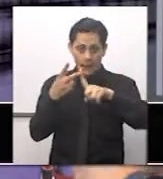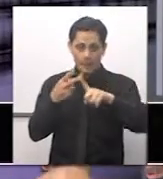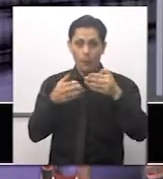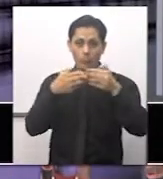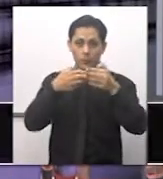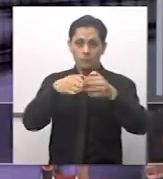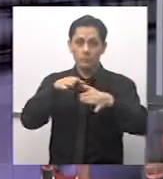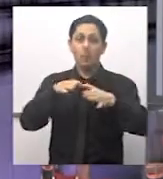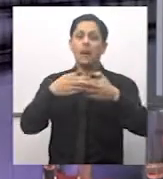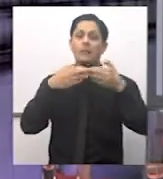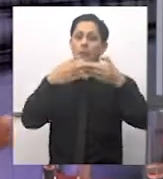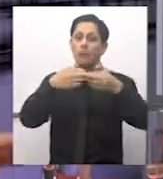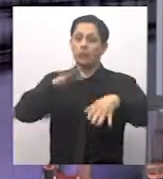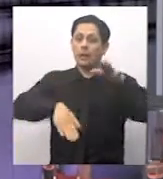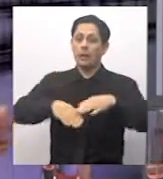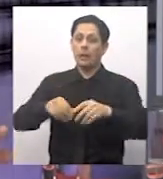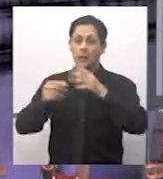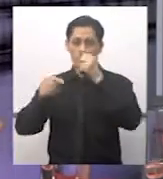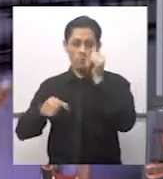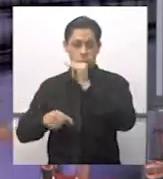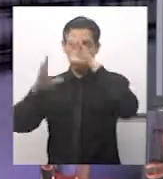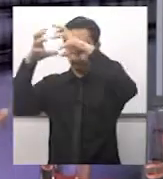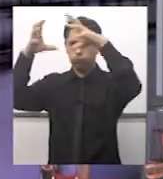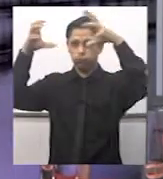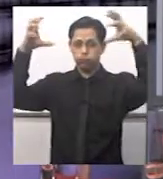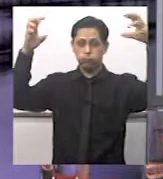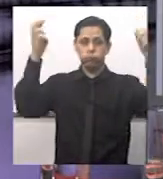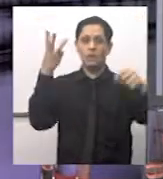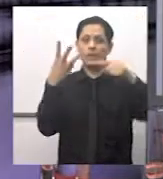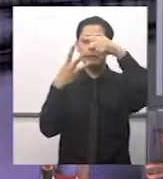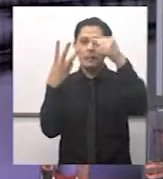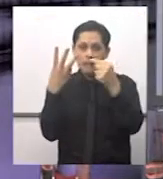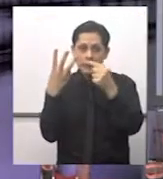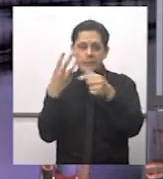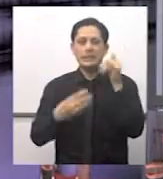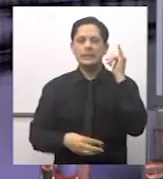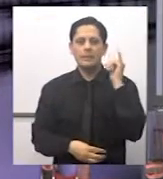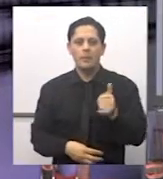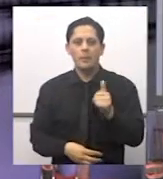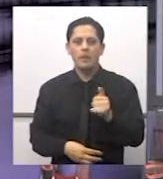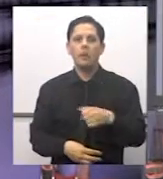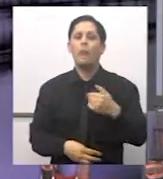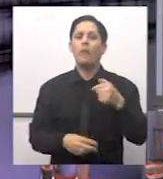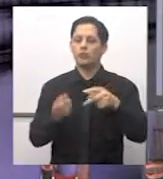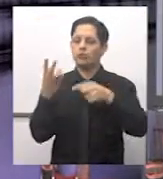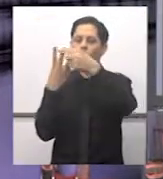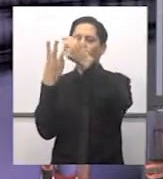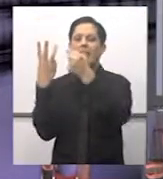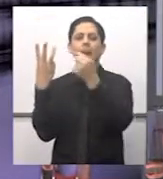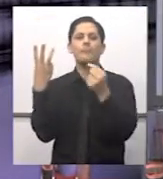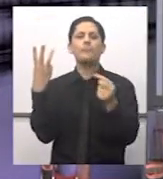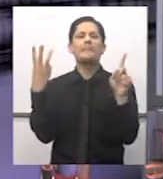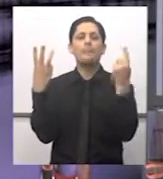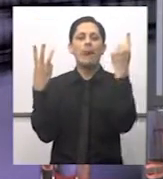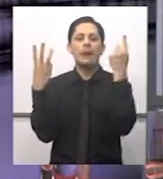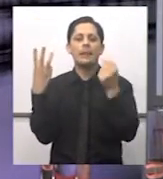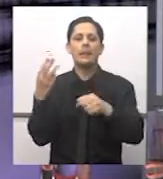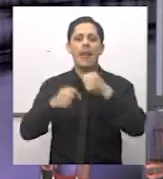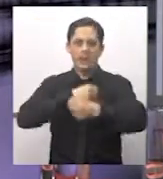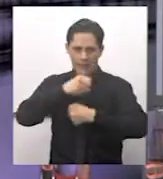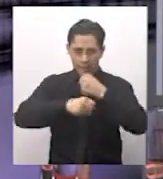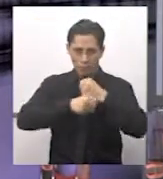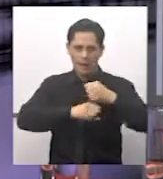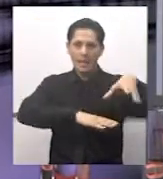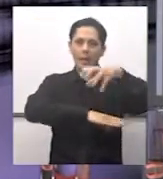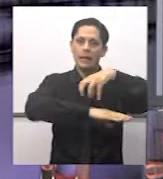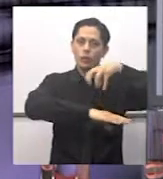2018 tuvimos siempre problemas menores, pero fueron los 3 principales problemas del año en la región de Valparaíso y los 3 se resolvieron